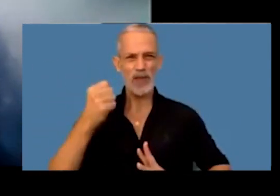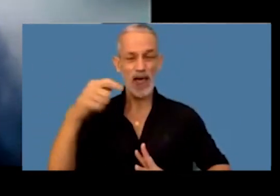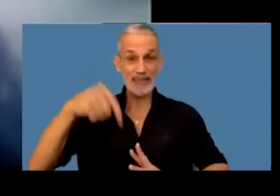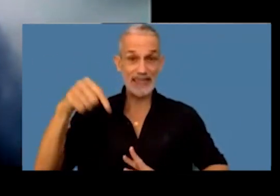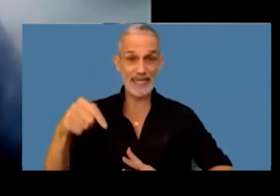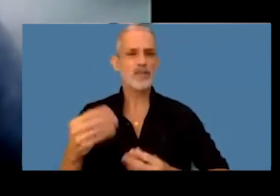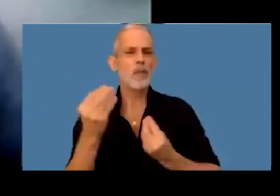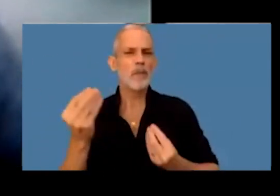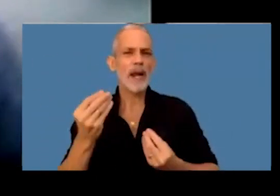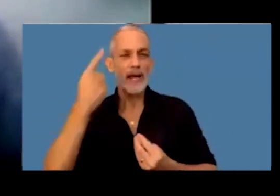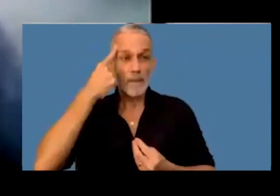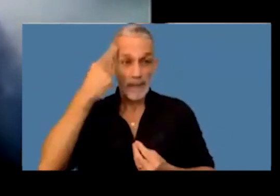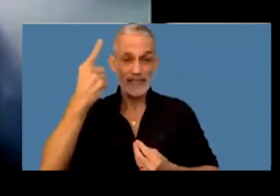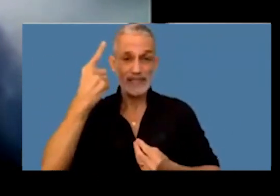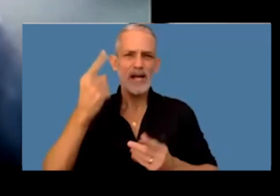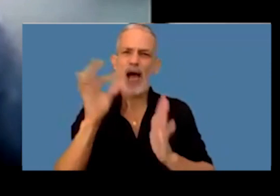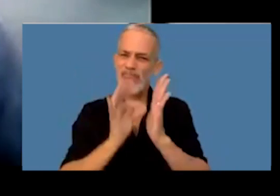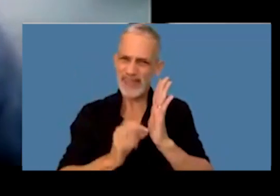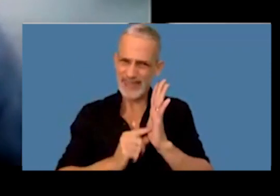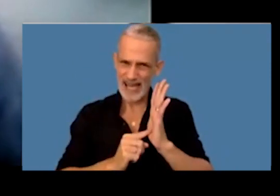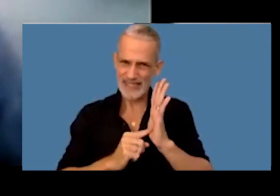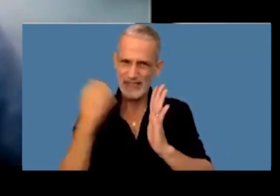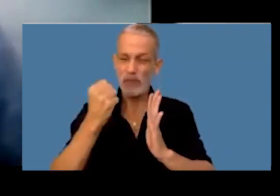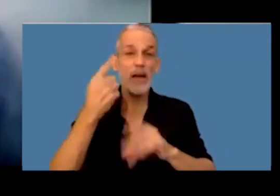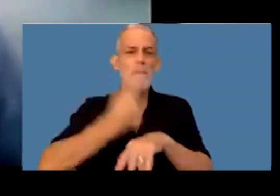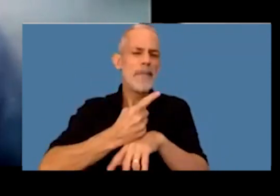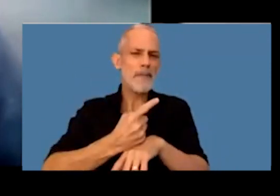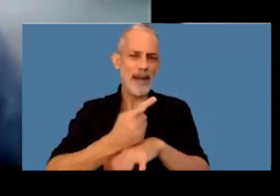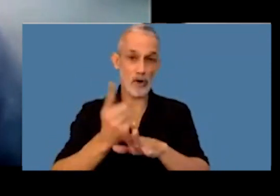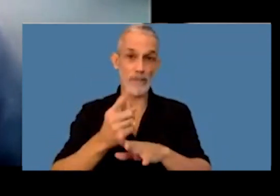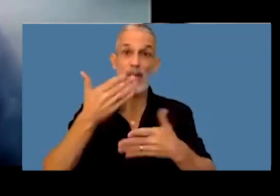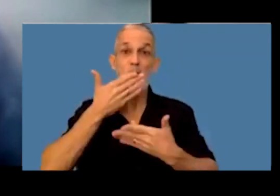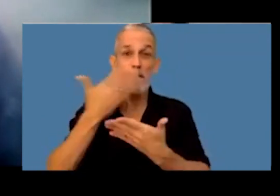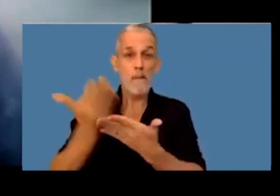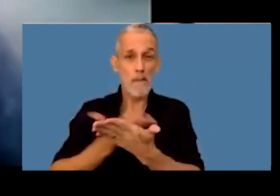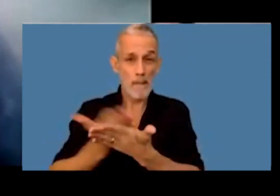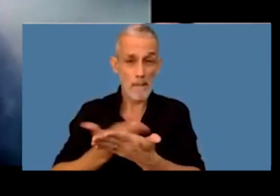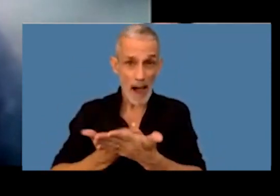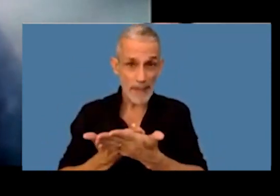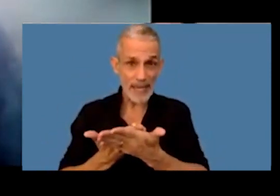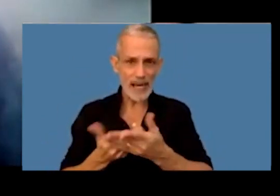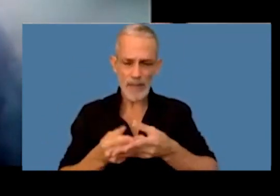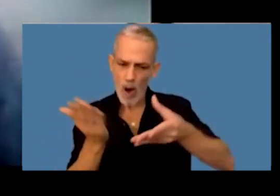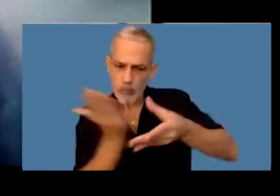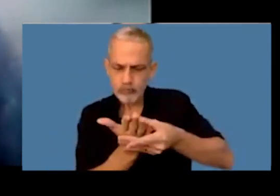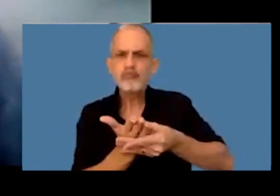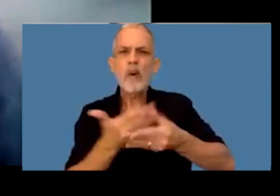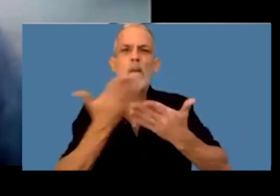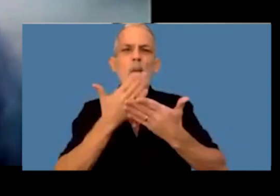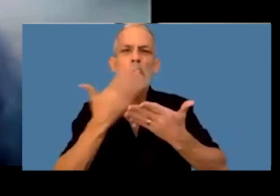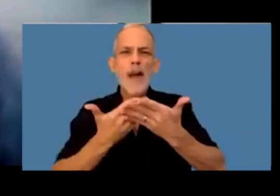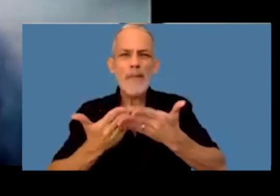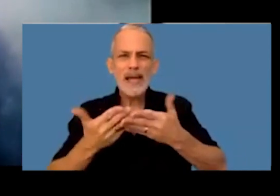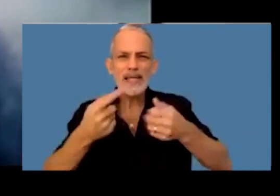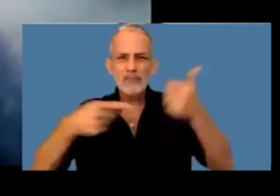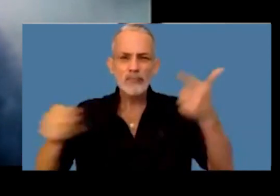en cuenta algunos detalles. Primero, que la documentación para armar los expedientes de los